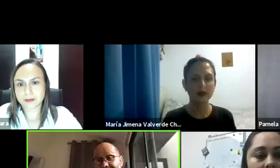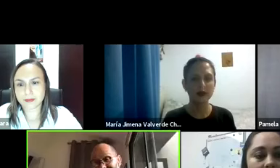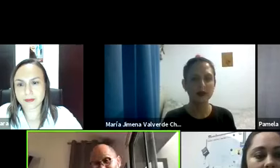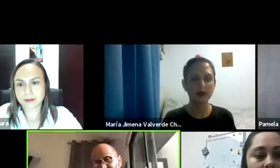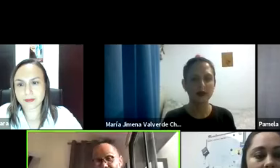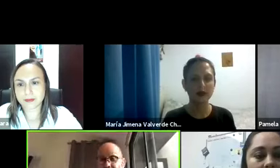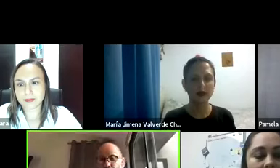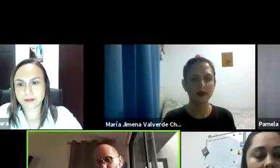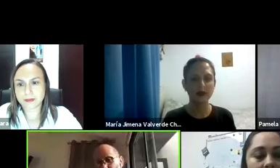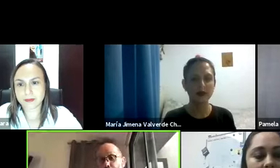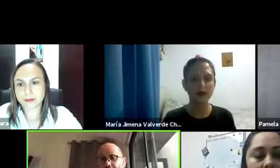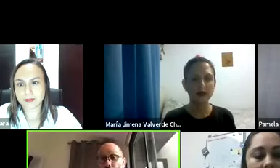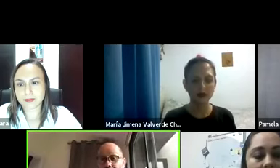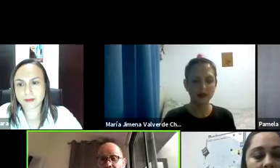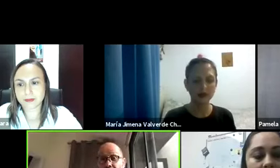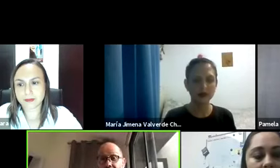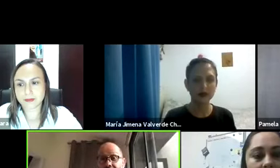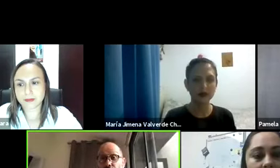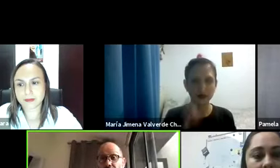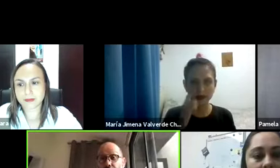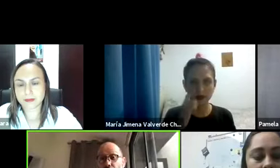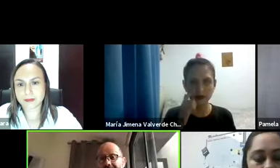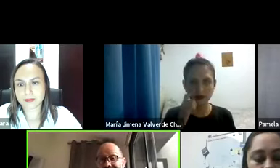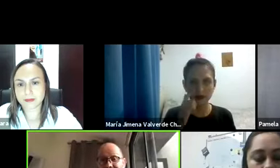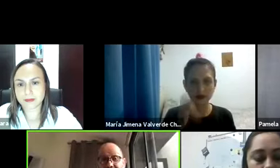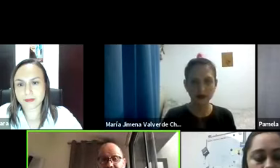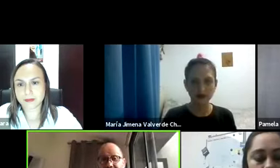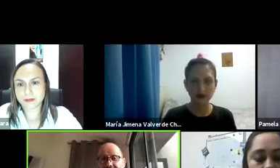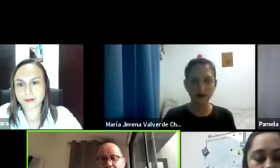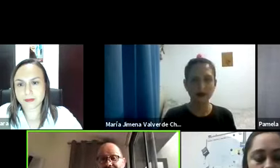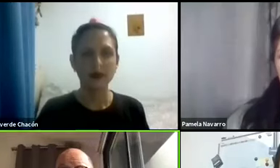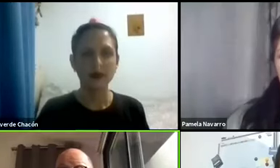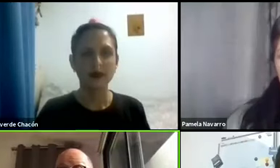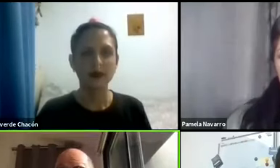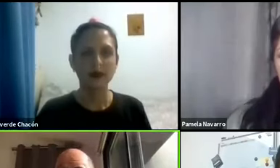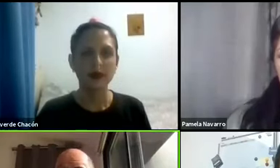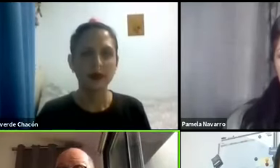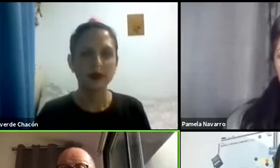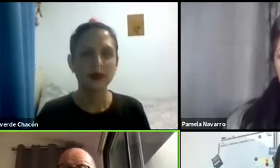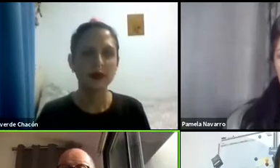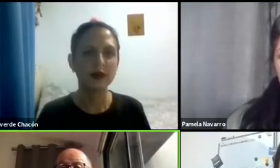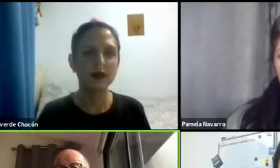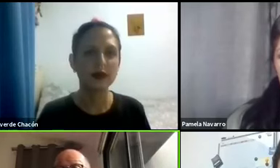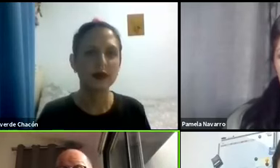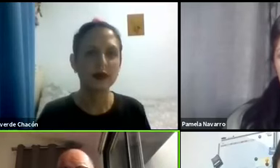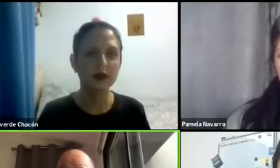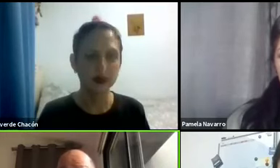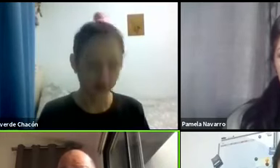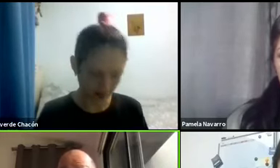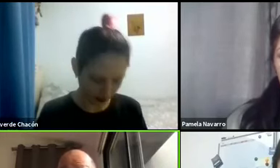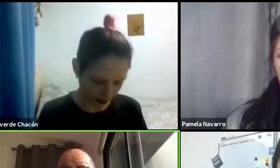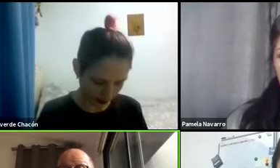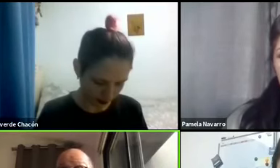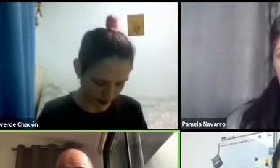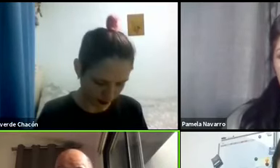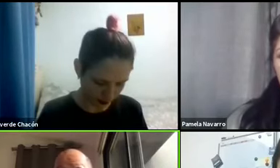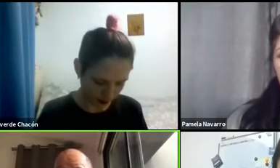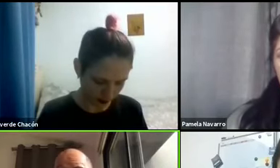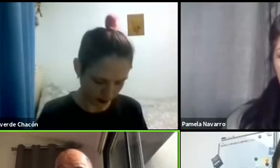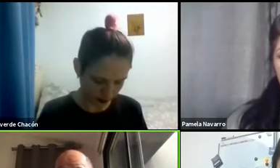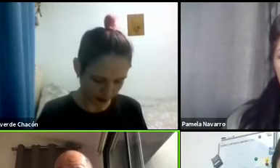sí que fue lo que vimos ahora es una forma de cine que plantea situaciones y fenómenos de la vida real